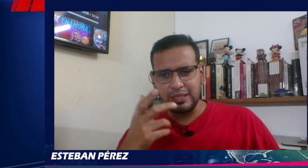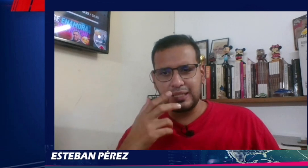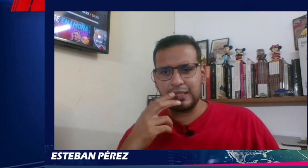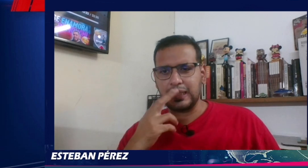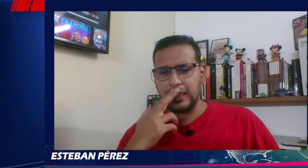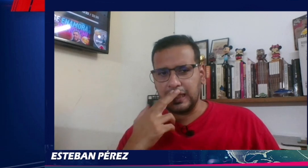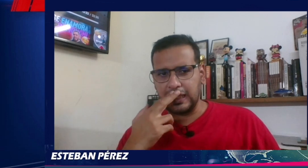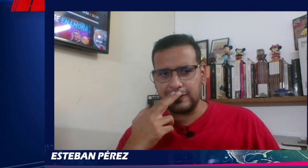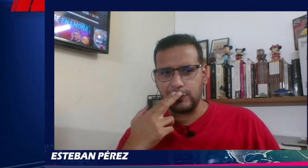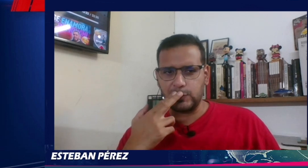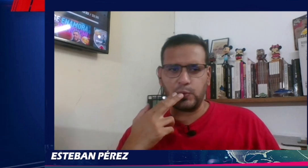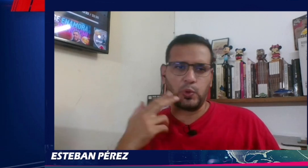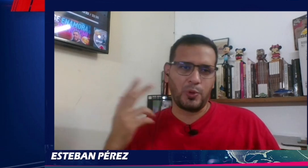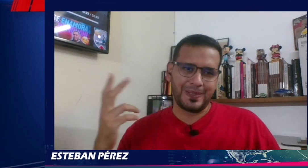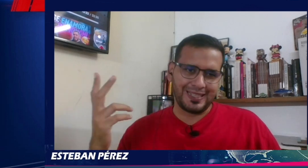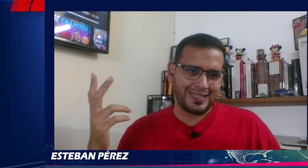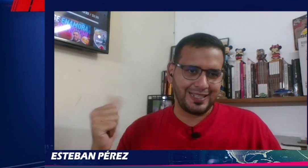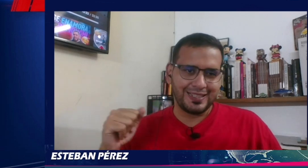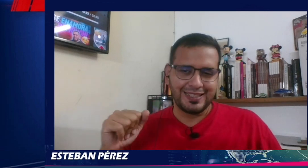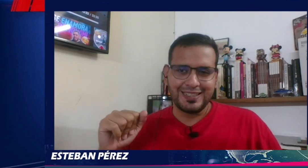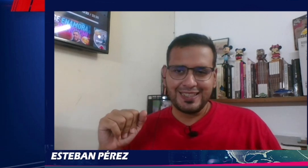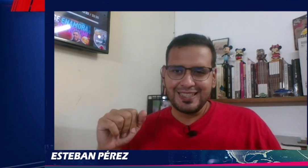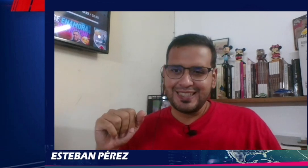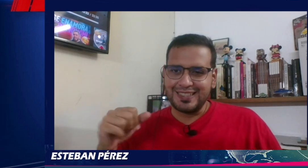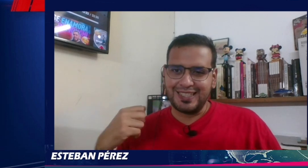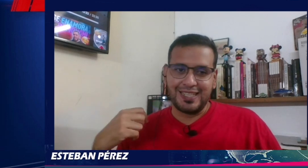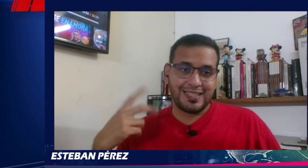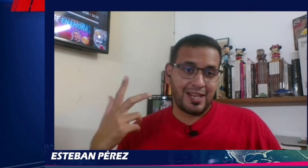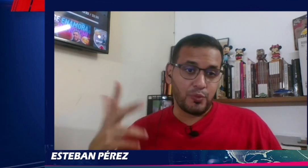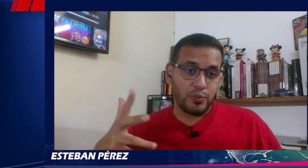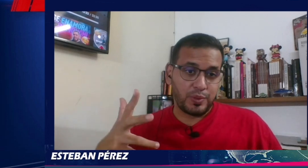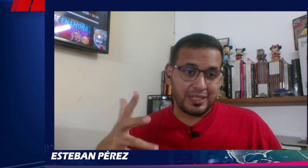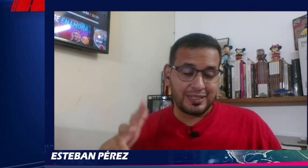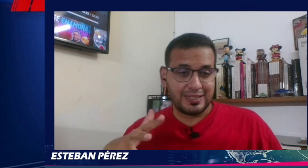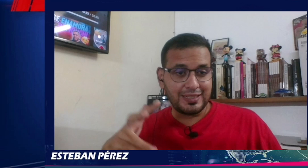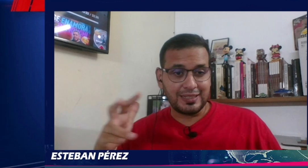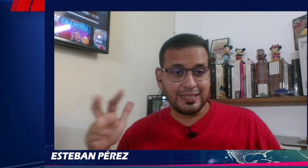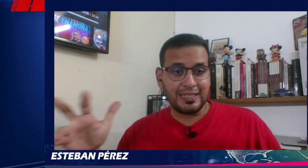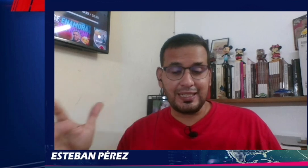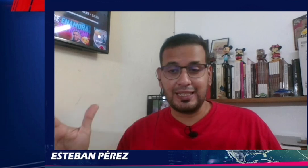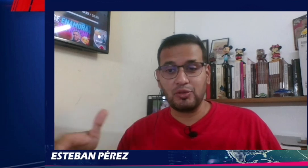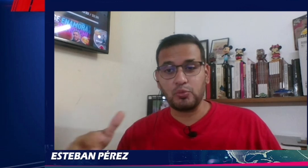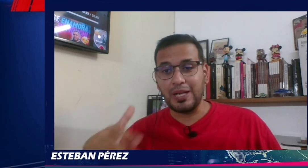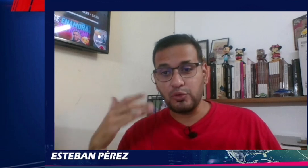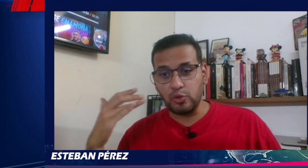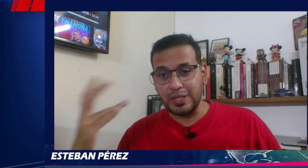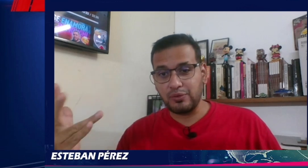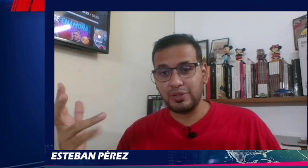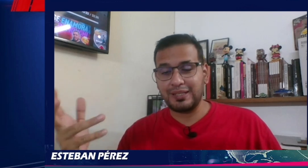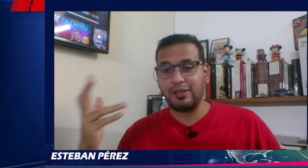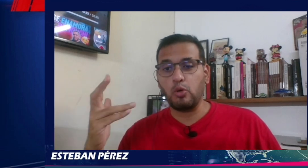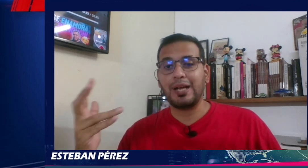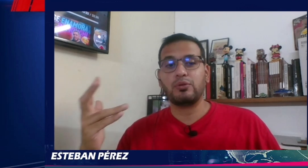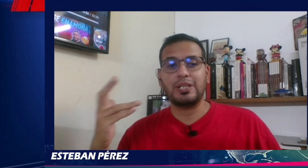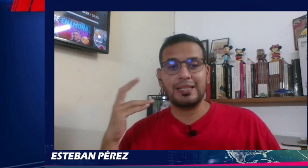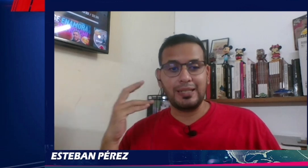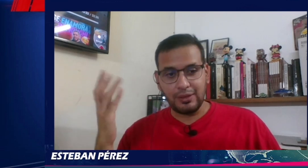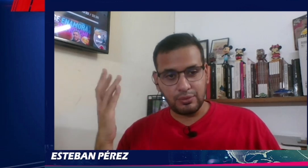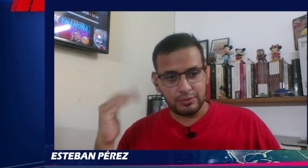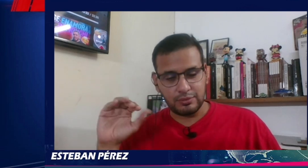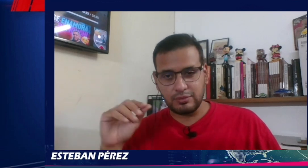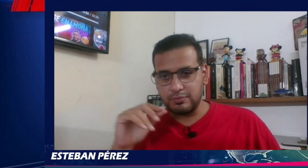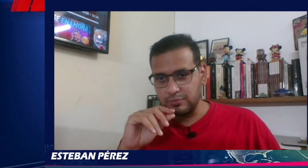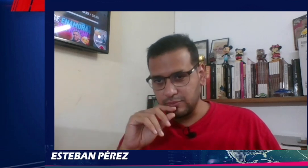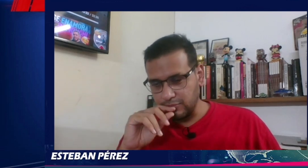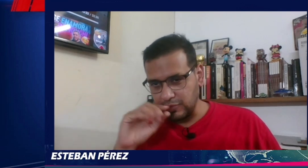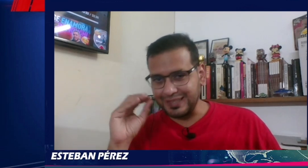se demande al doctor Hugo López-Gatell. Se le eche la culpa de los malos gobiernos que se robaron el